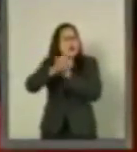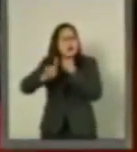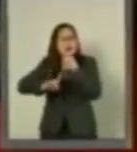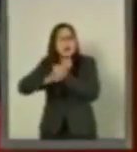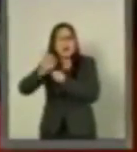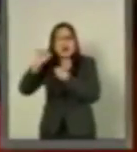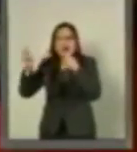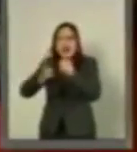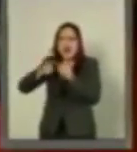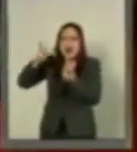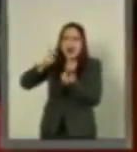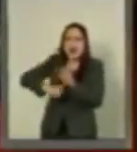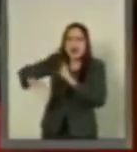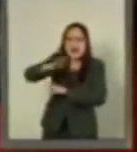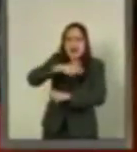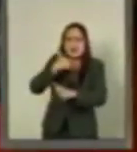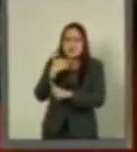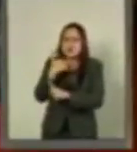sufran contaminación,